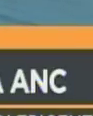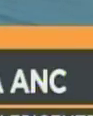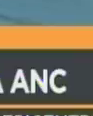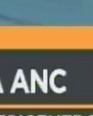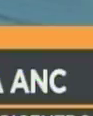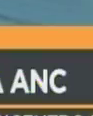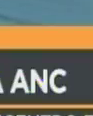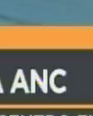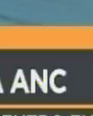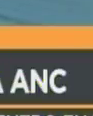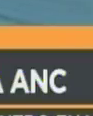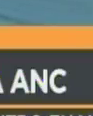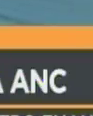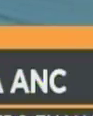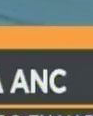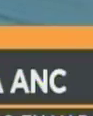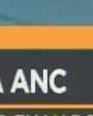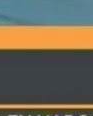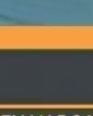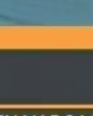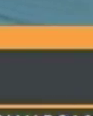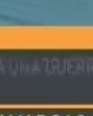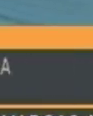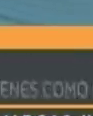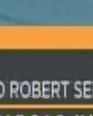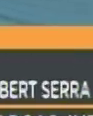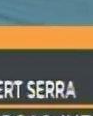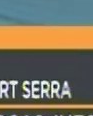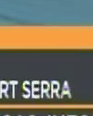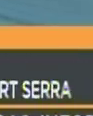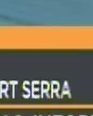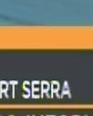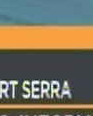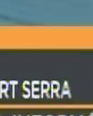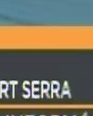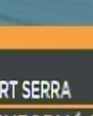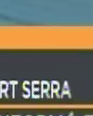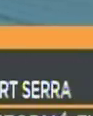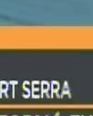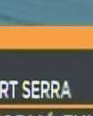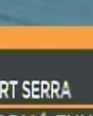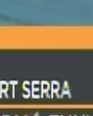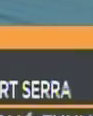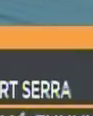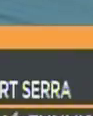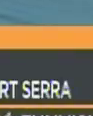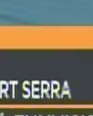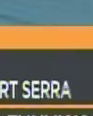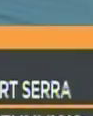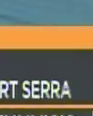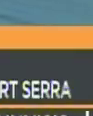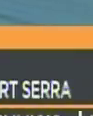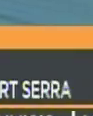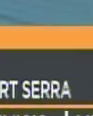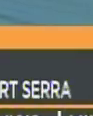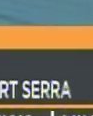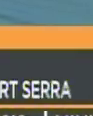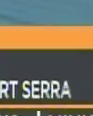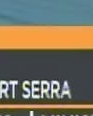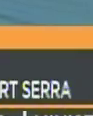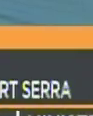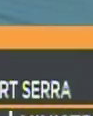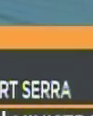históricas y estamos dando lecciones a otros pueblos. Y eso se convierte en la mayor preocupación para los gobiernos